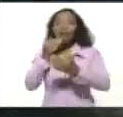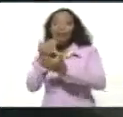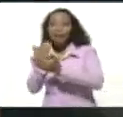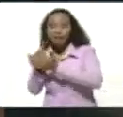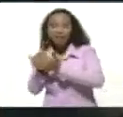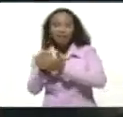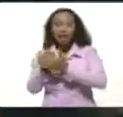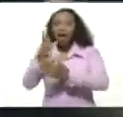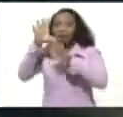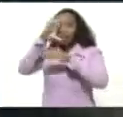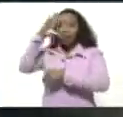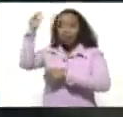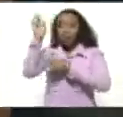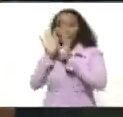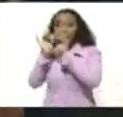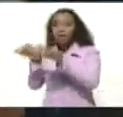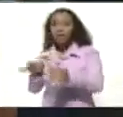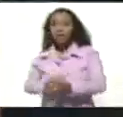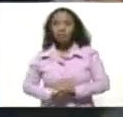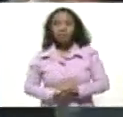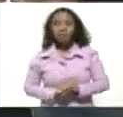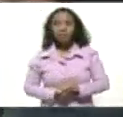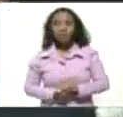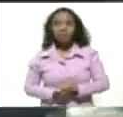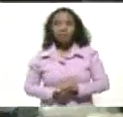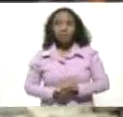sí, que Dios te bendiga. Entrego una cartica al doctor